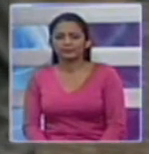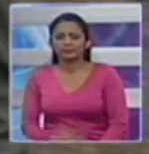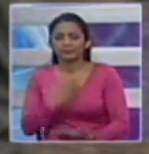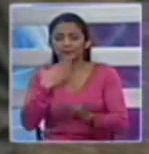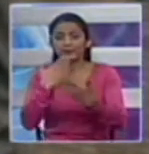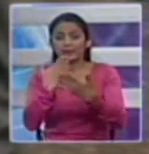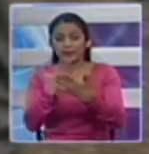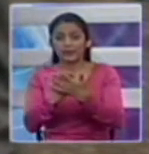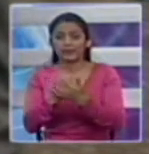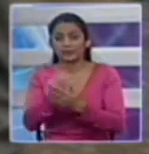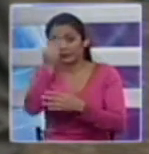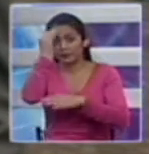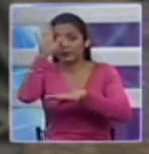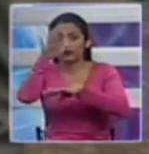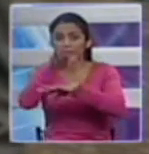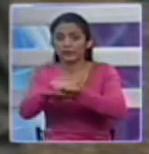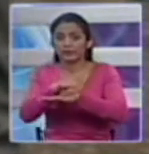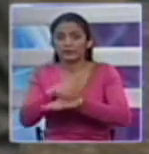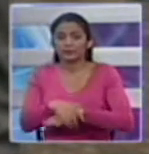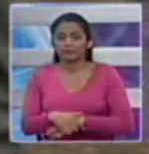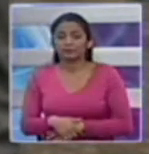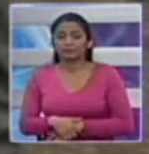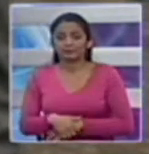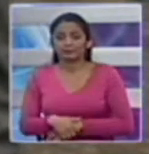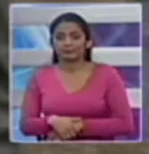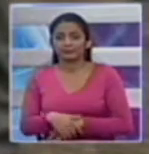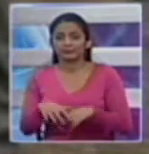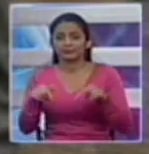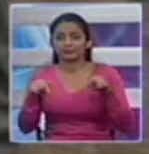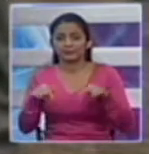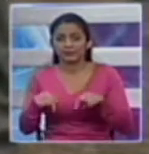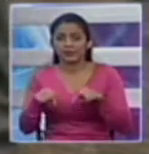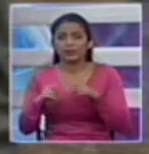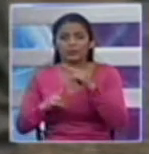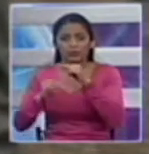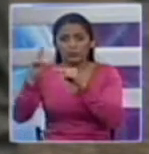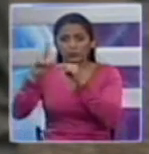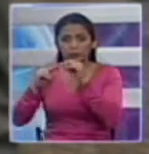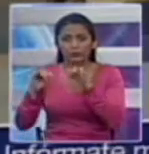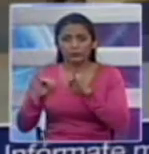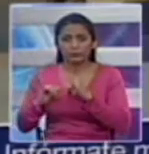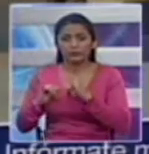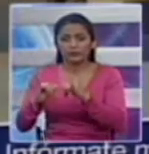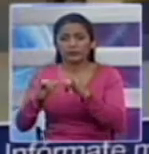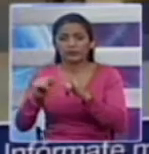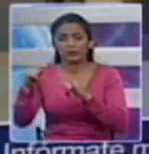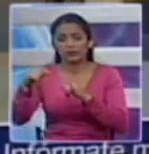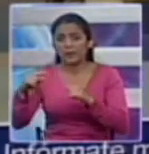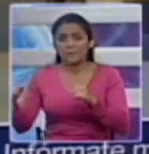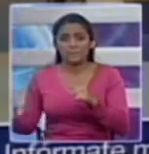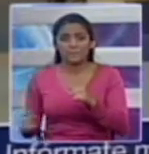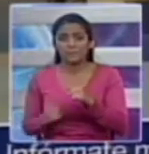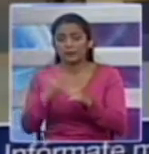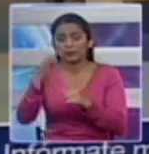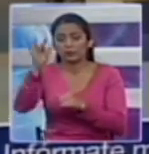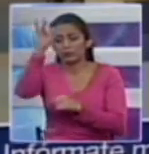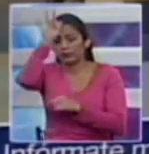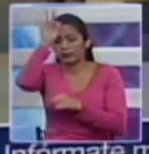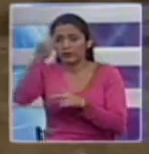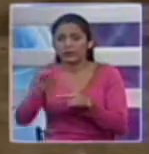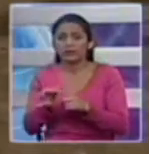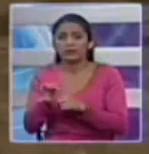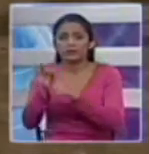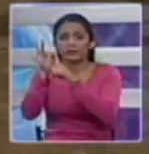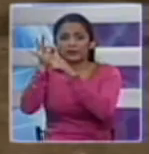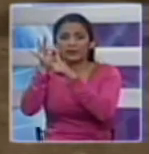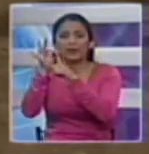Gracias, María Antonieta. Buenas tardes, amigos televidentes. El avance general de la construcción del primer centro materno infantil y de emergencias del Seguro